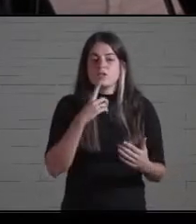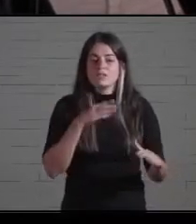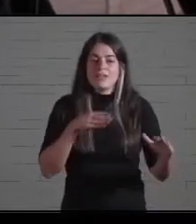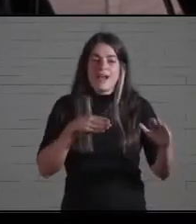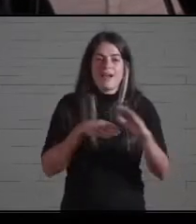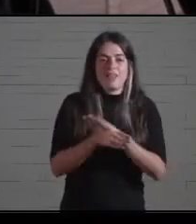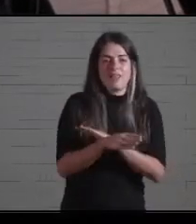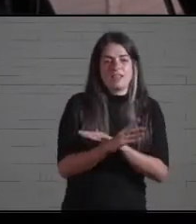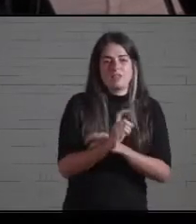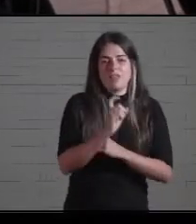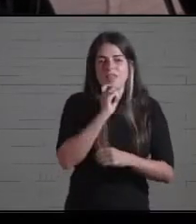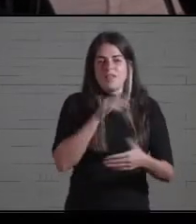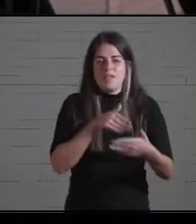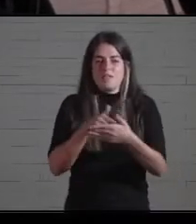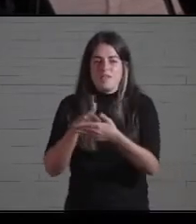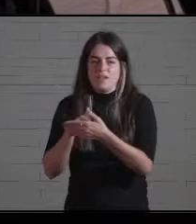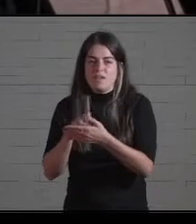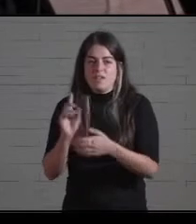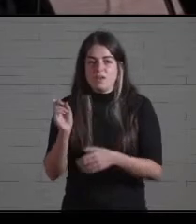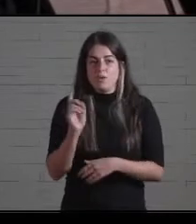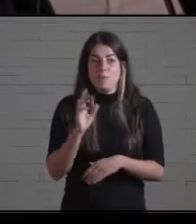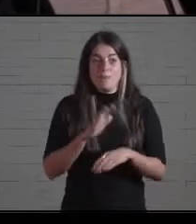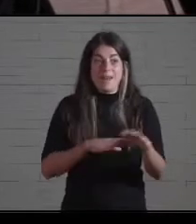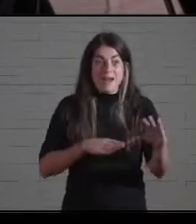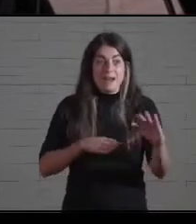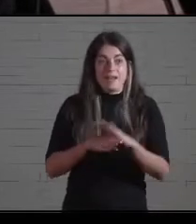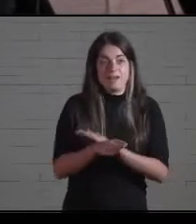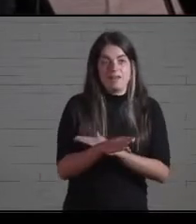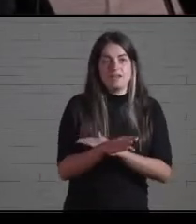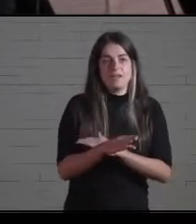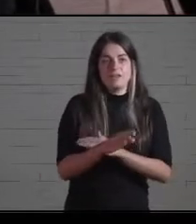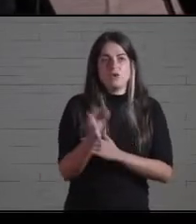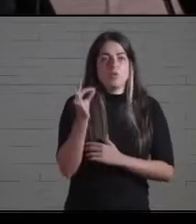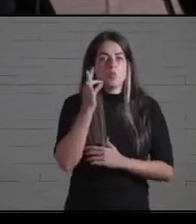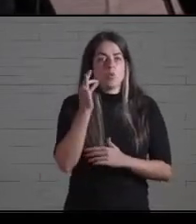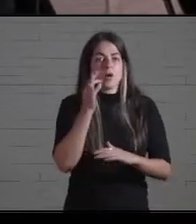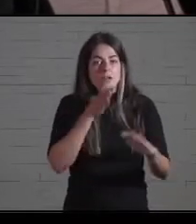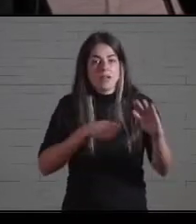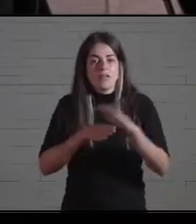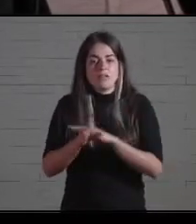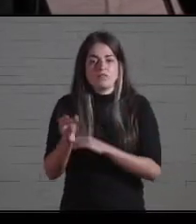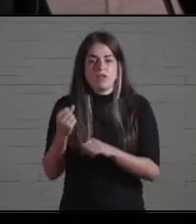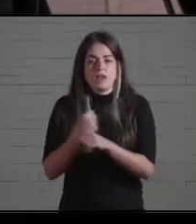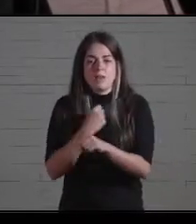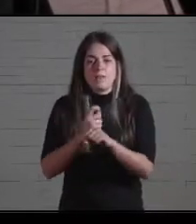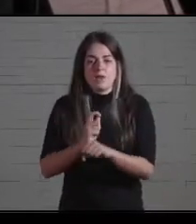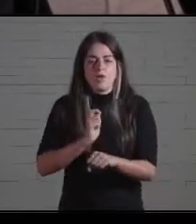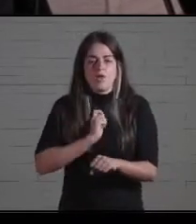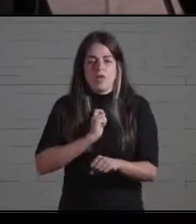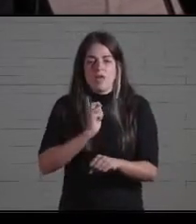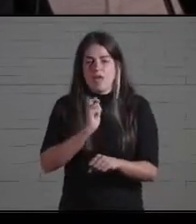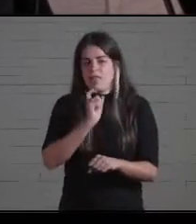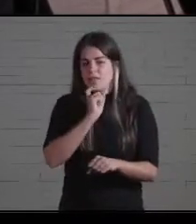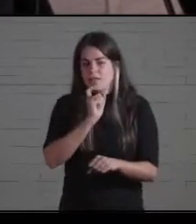dificulta, sino que genera desincentivos para el acceso de las mujeres al empleo. El 60% de las familias con